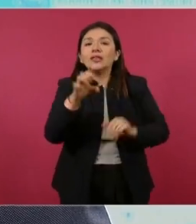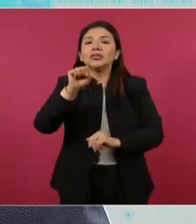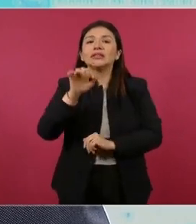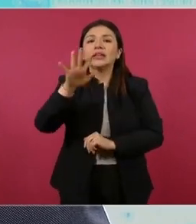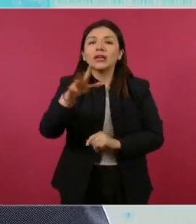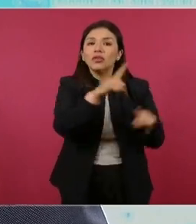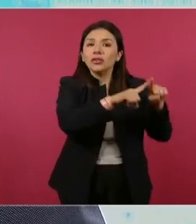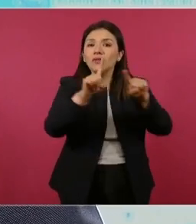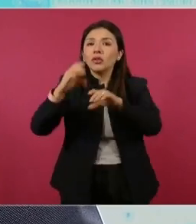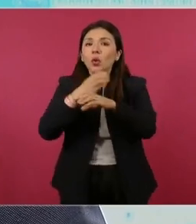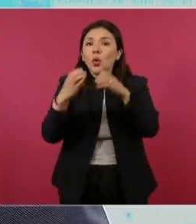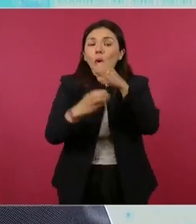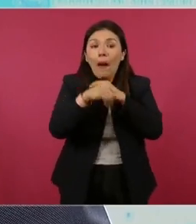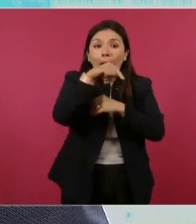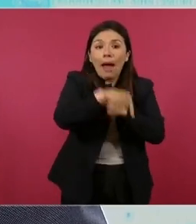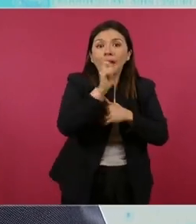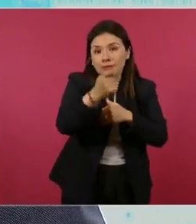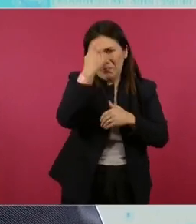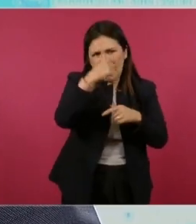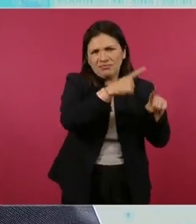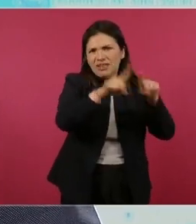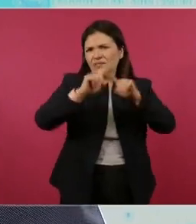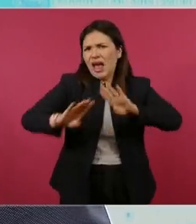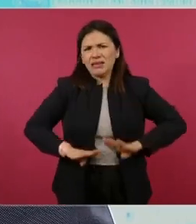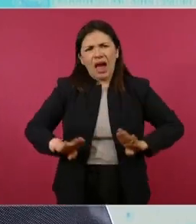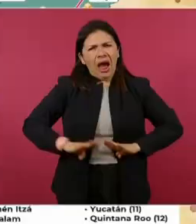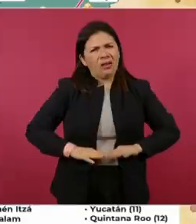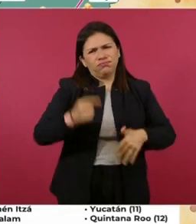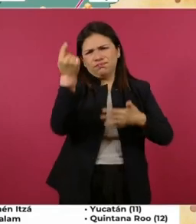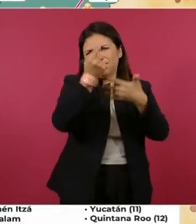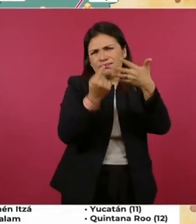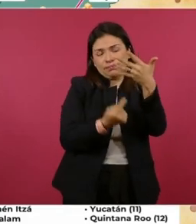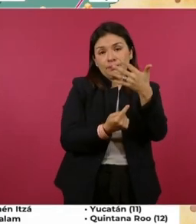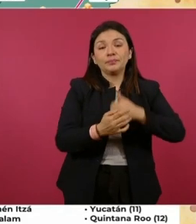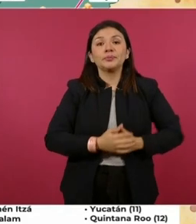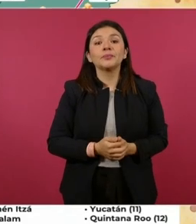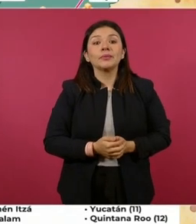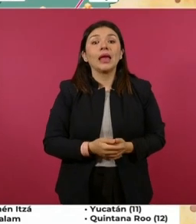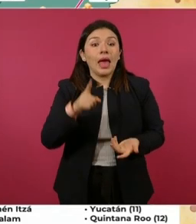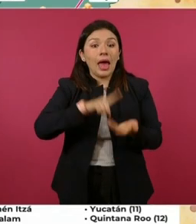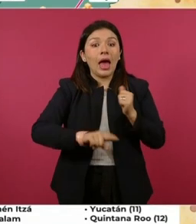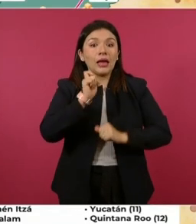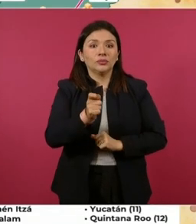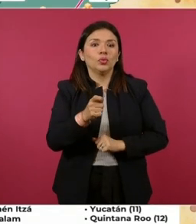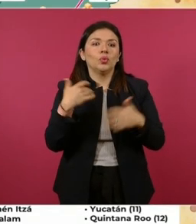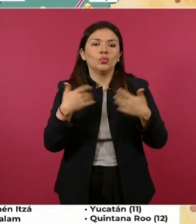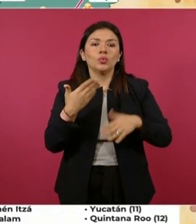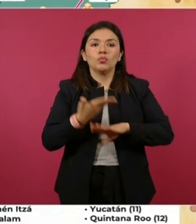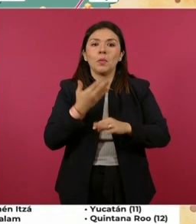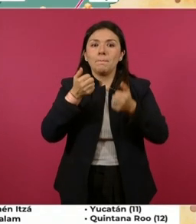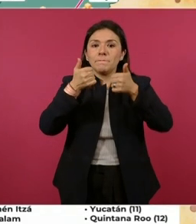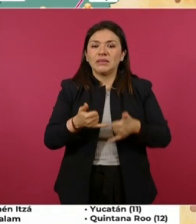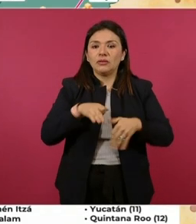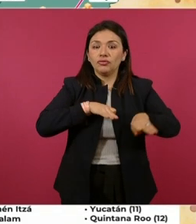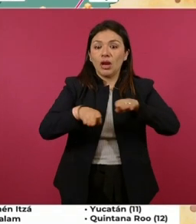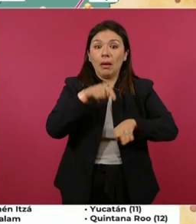62.165 elementos constructivos de diverso carácter, lo que nos habla de la gran densidad